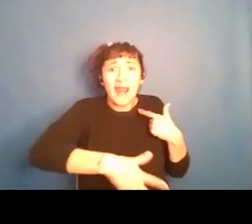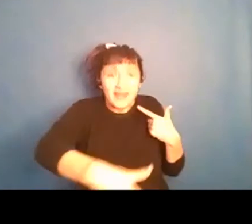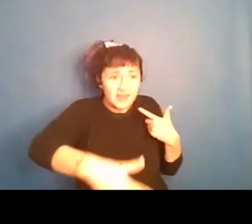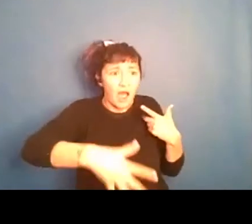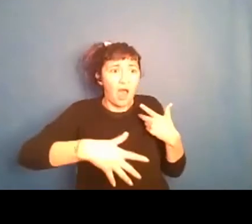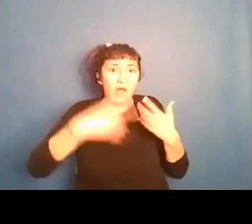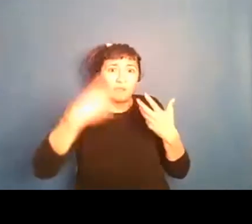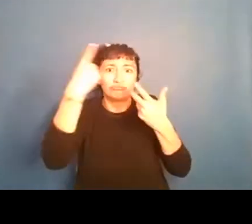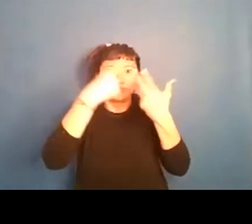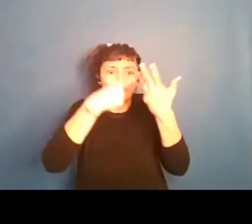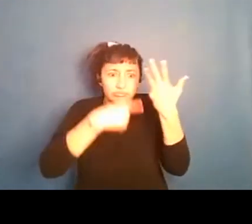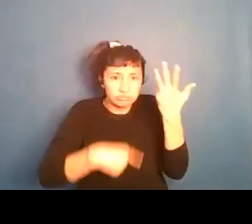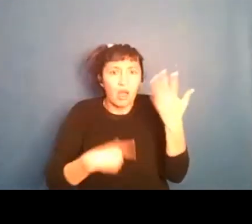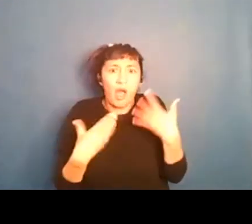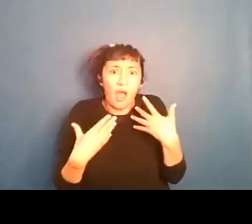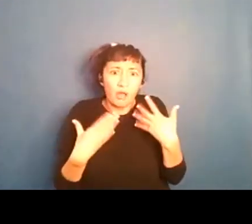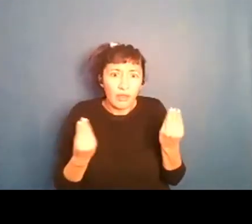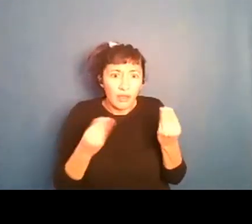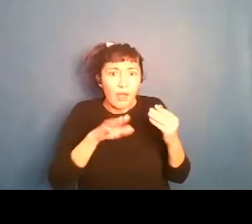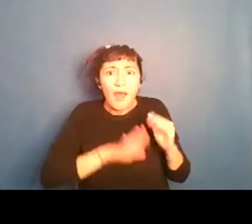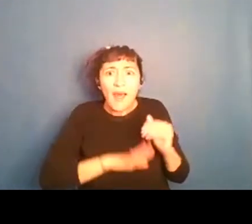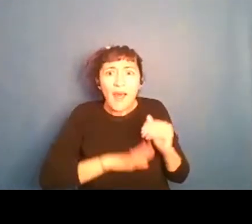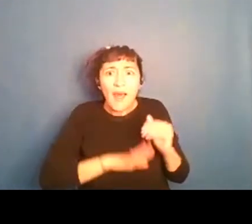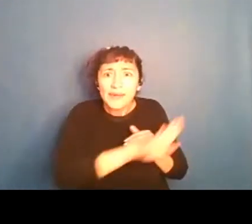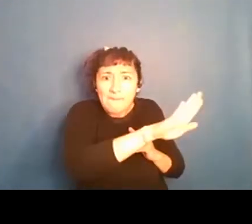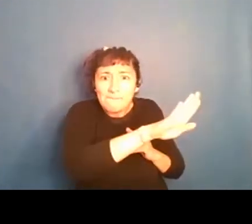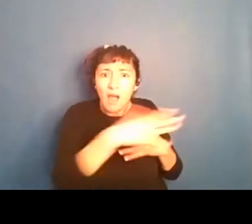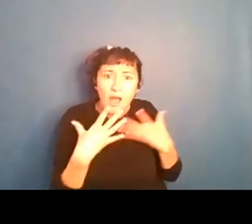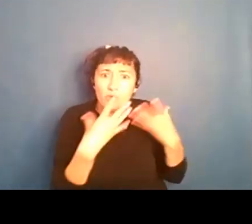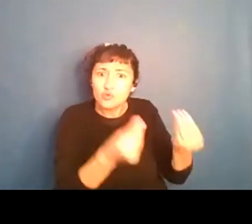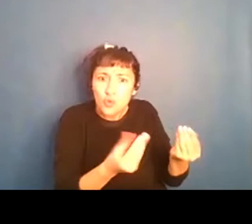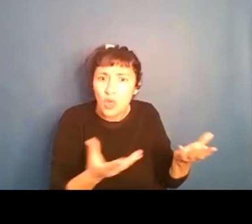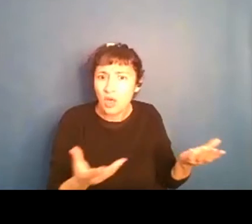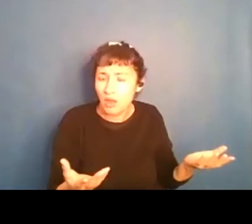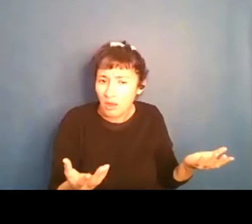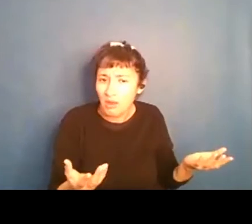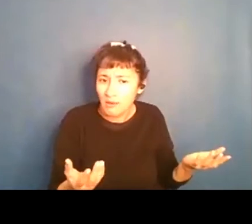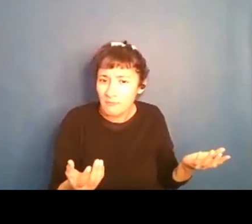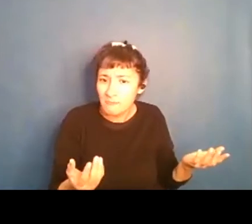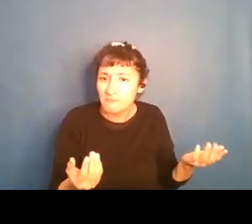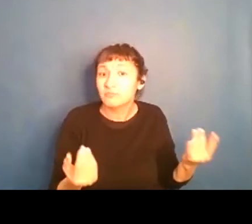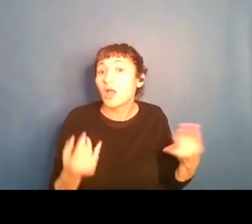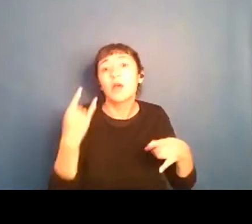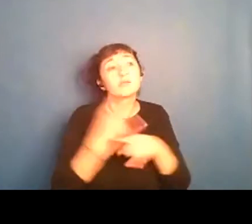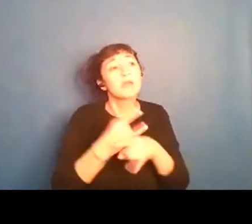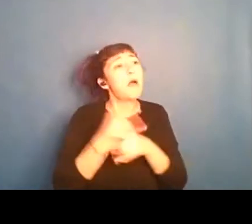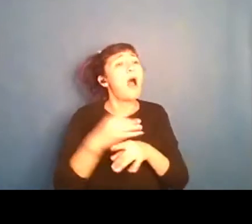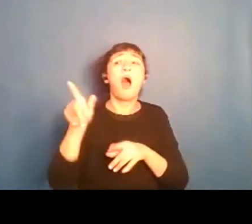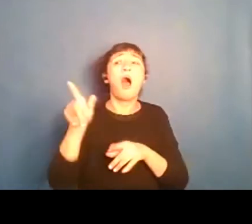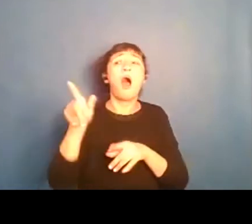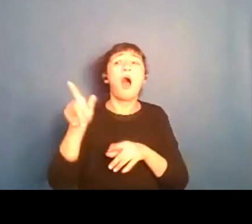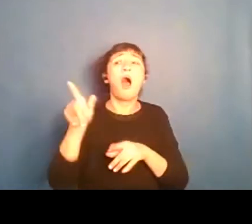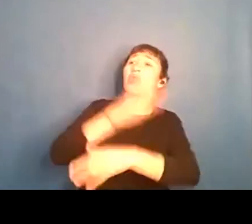enumerar millones de sucesos que lo utilizan a la Rampla. Pero siempre señala a la persona con discapacidad